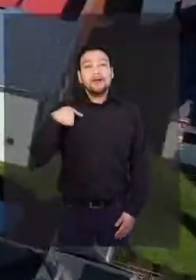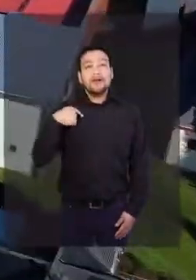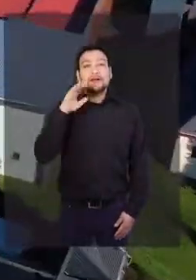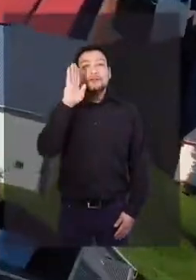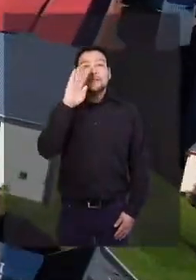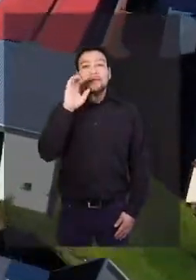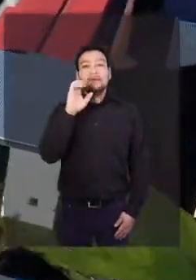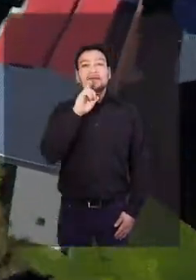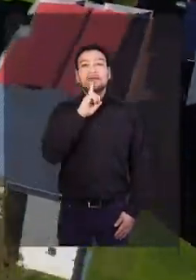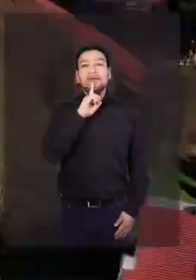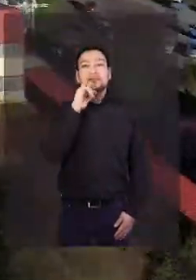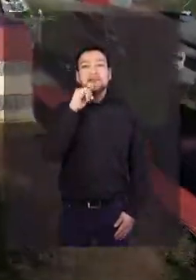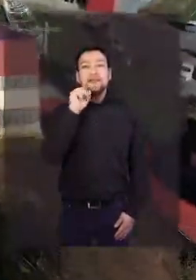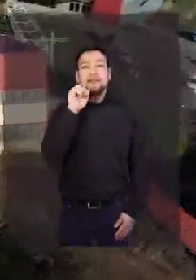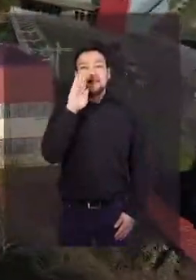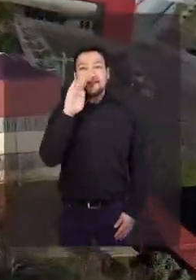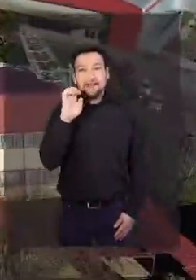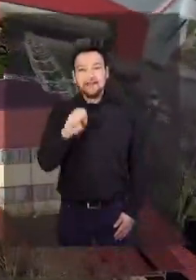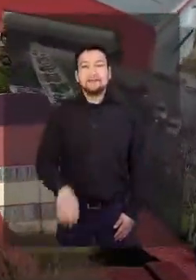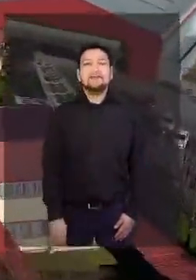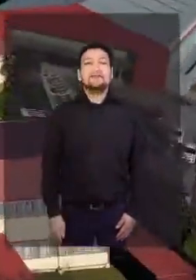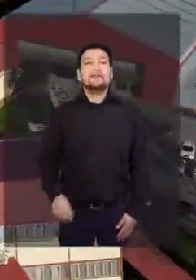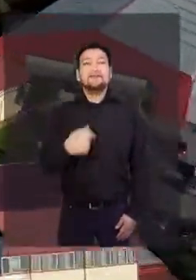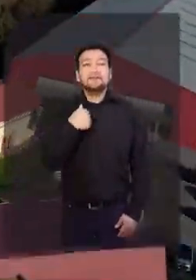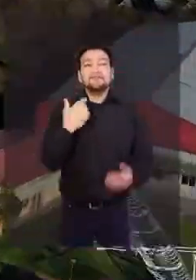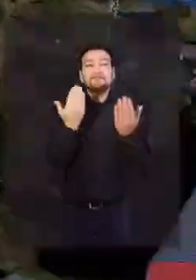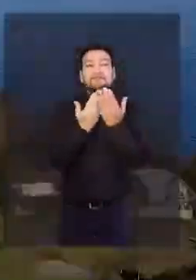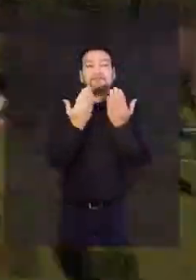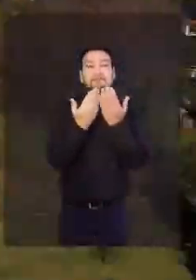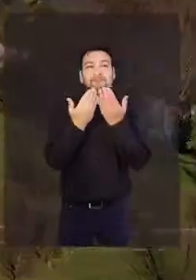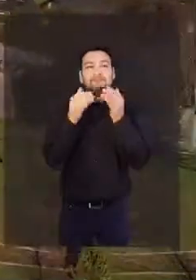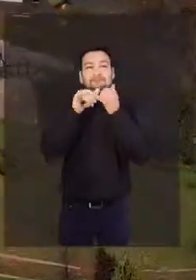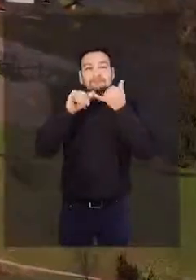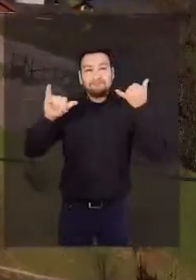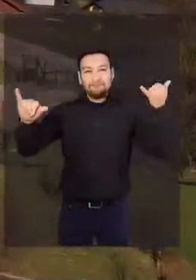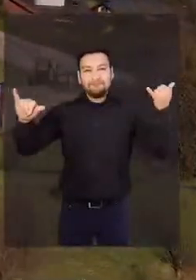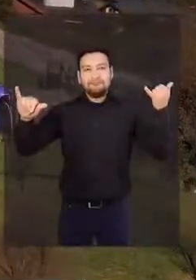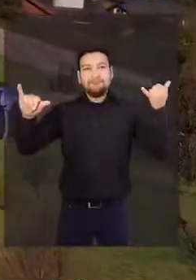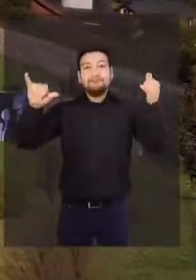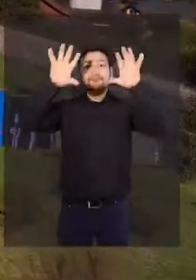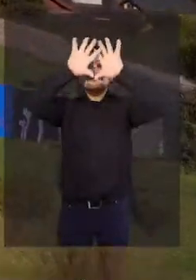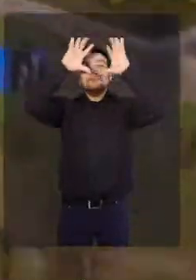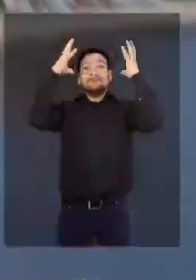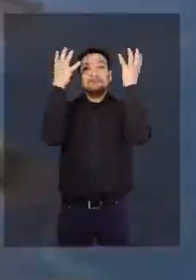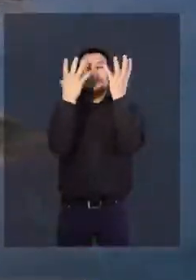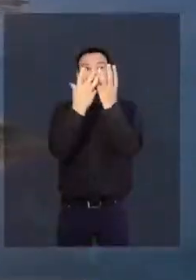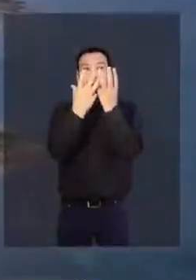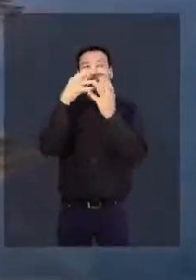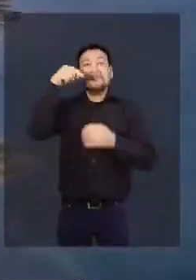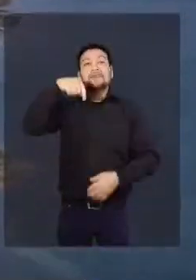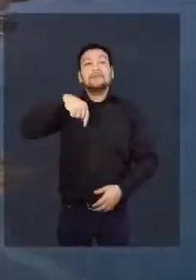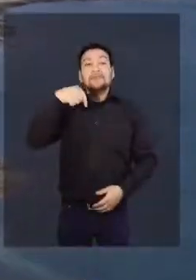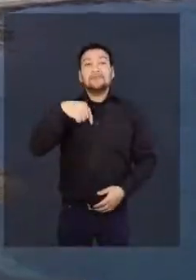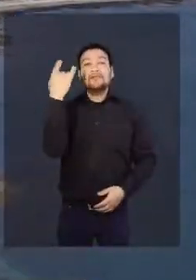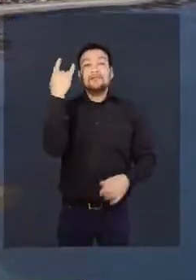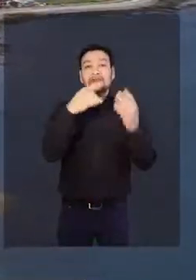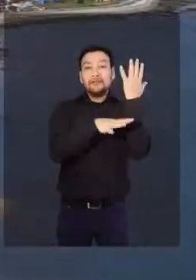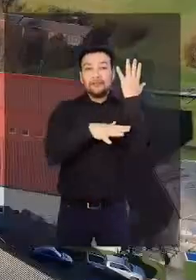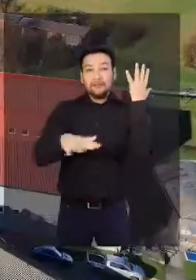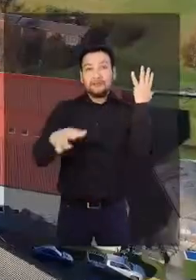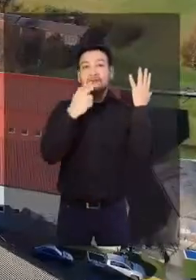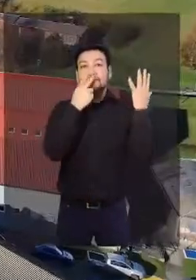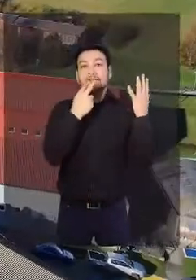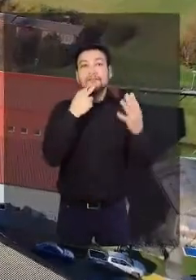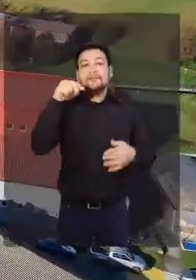Bienvenidos a la Universidad Austral de Chile, sede Puerto Montt, ubicada en el inicio de la carretera austral y una de